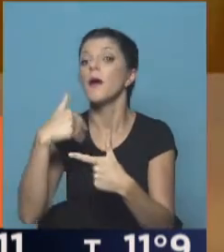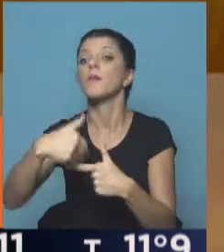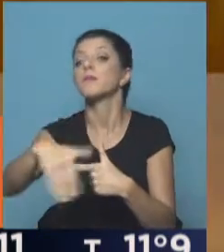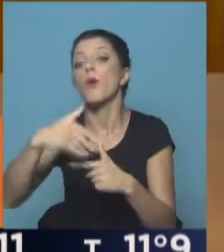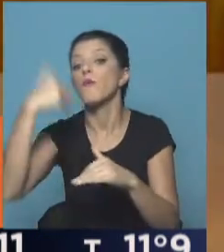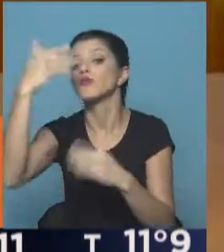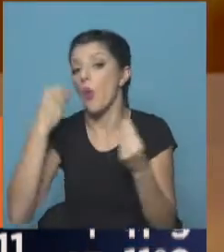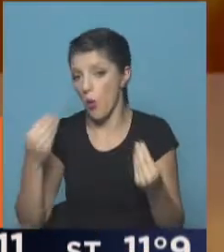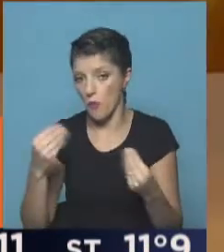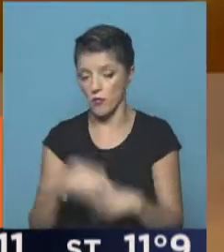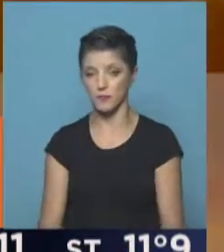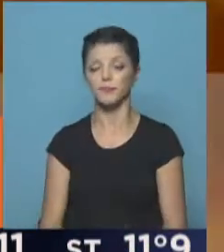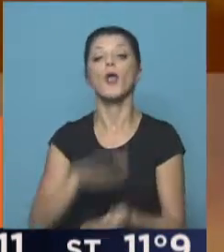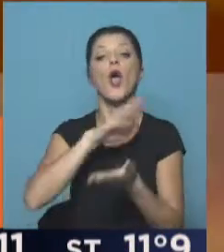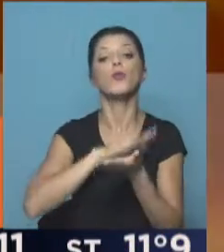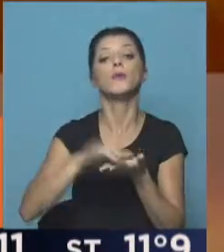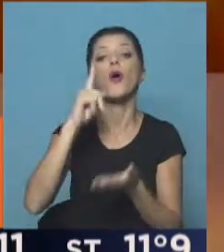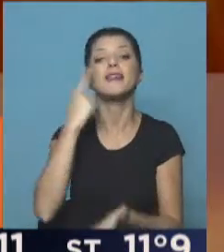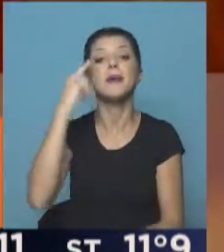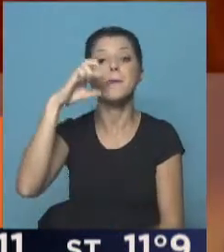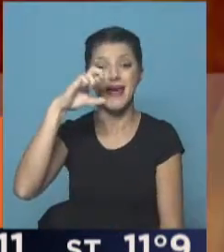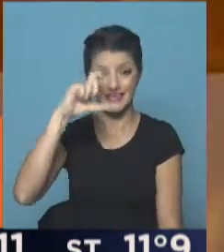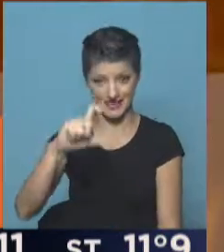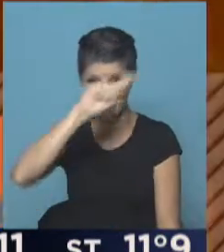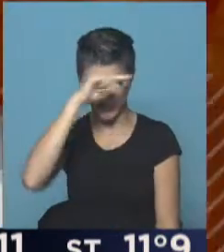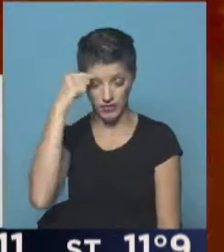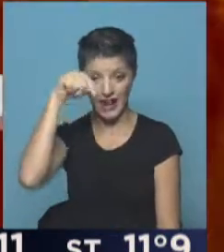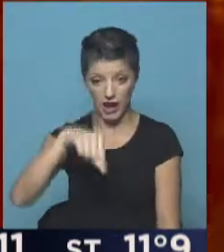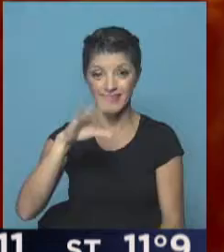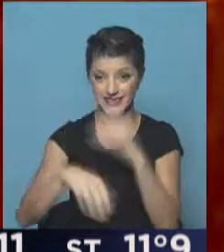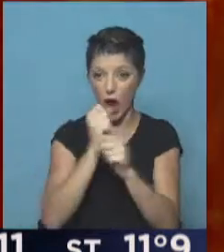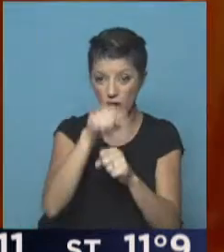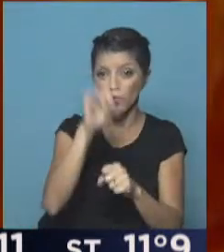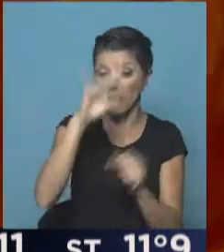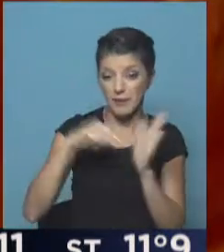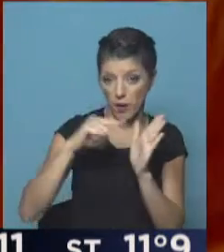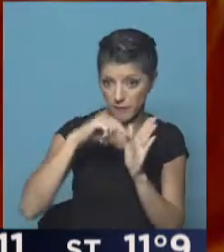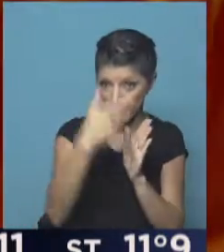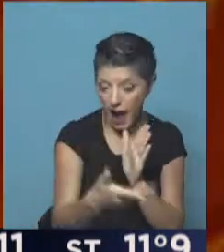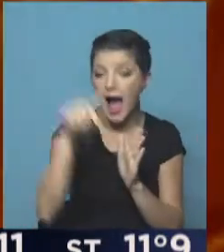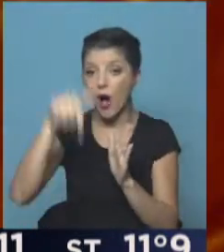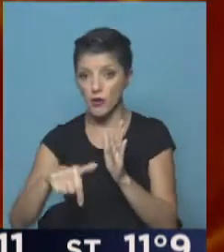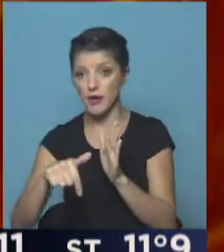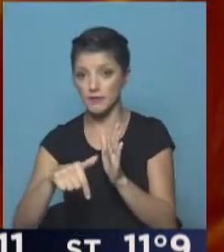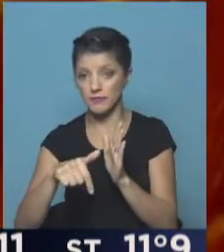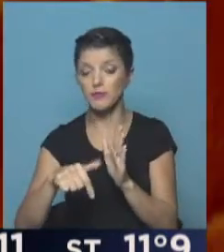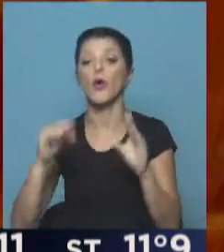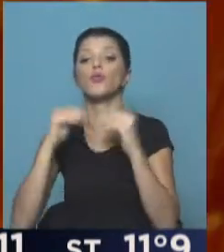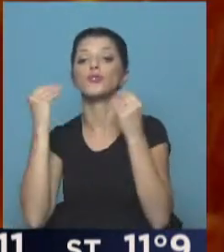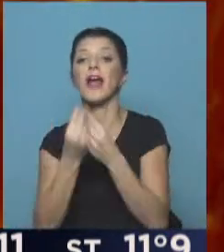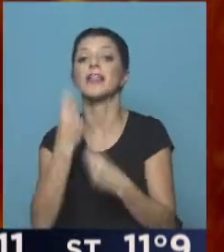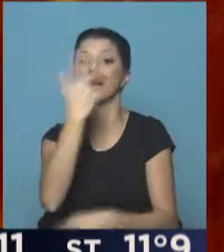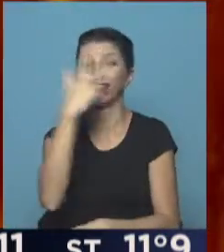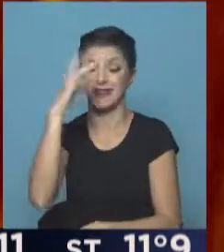El nuevo IPC nacional, que hasta el momento solo se medía en la ciudad y el Gran Buenos Aires, se elabora con el relevamiento de precios